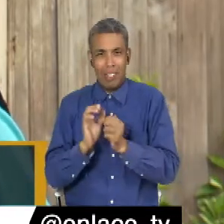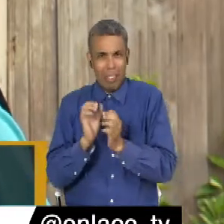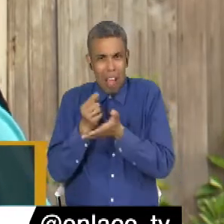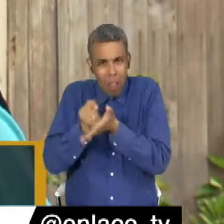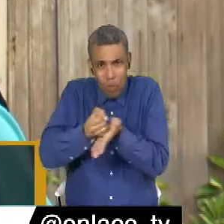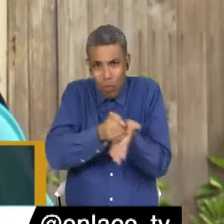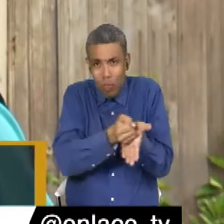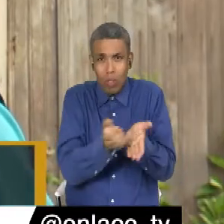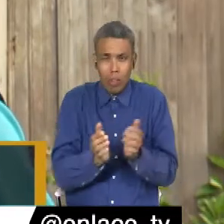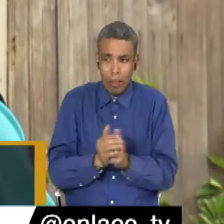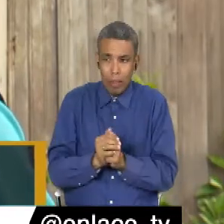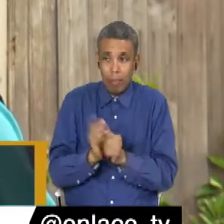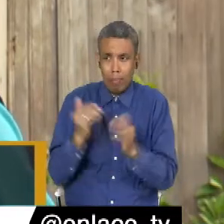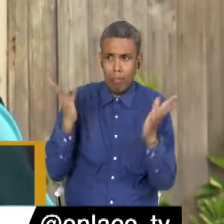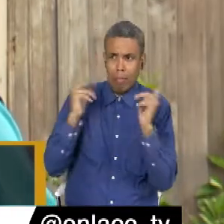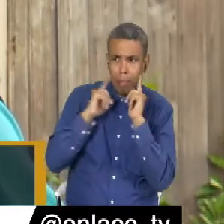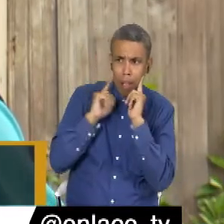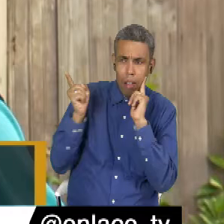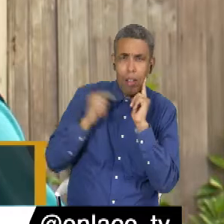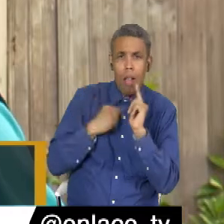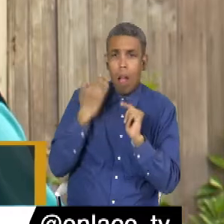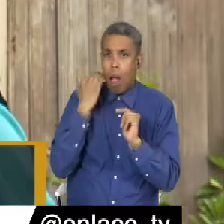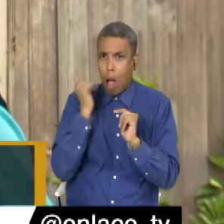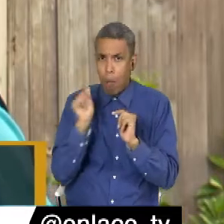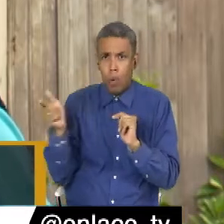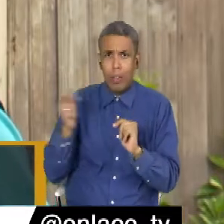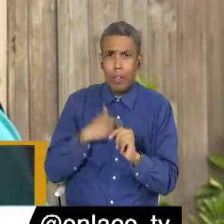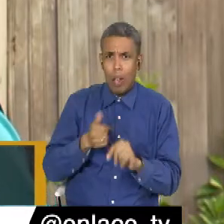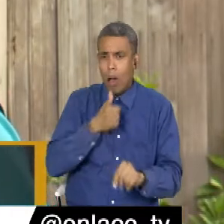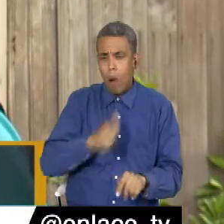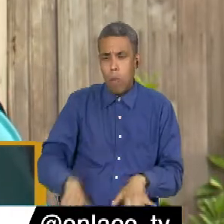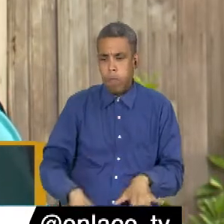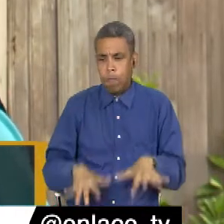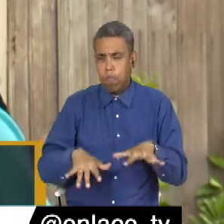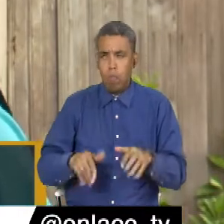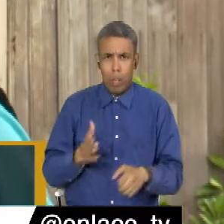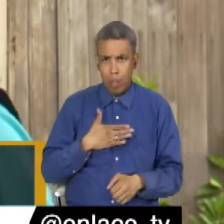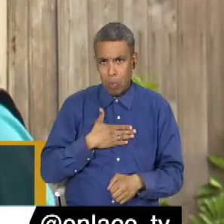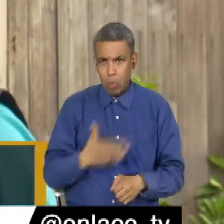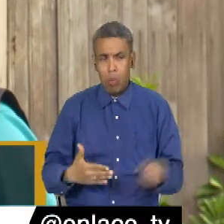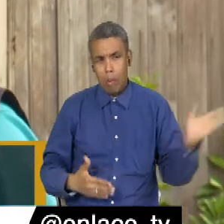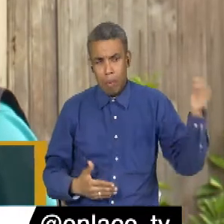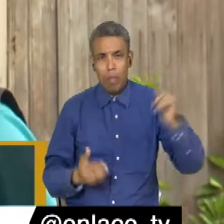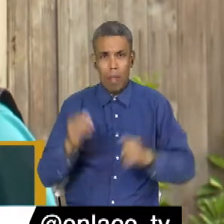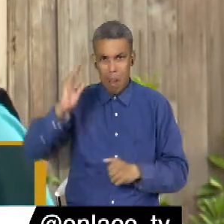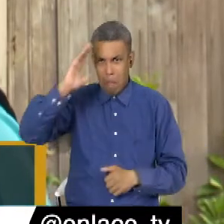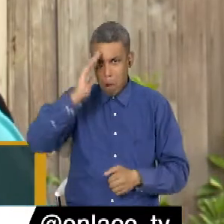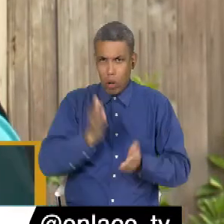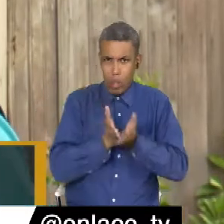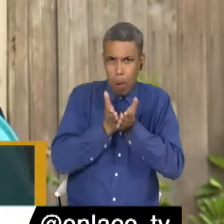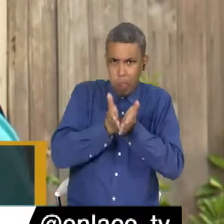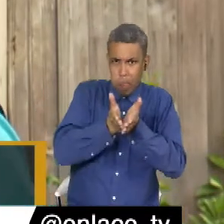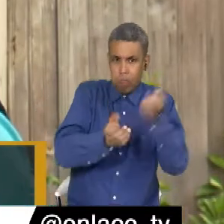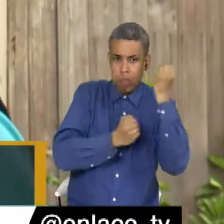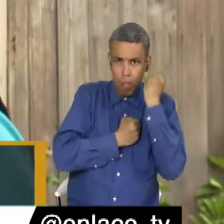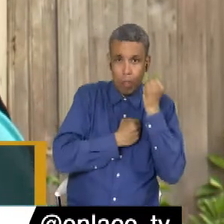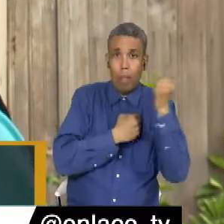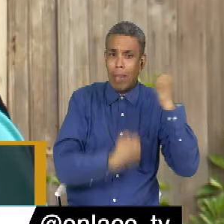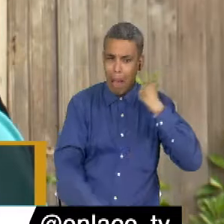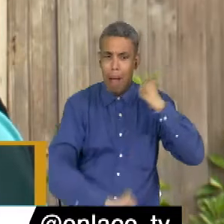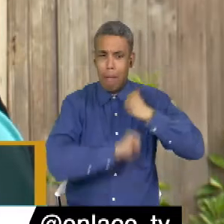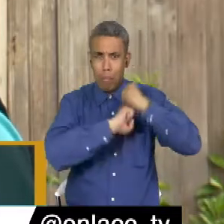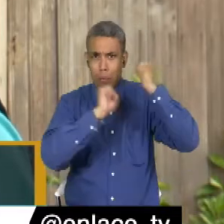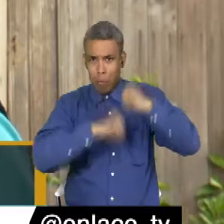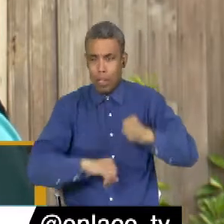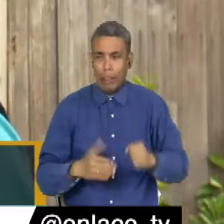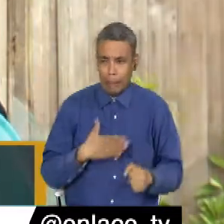conseguir transporte con la Armada Nacional, quien muy gentilmente prestó la colaboración para poderla trasladar a otra casa que ellos ya consiguieron para poder estar